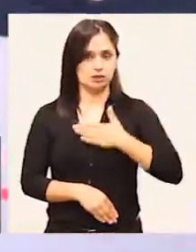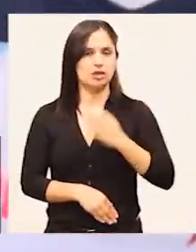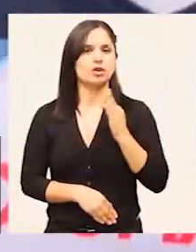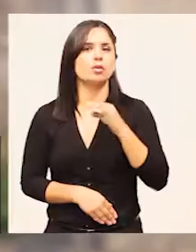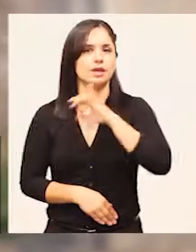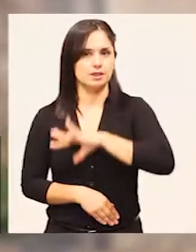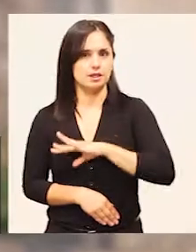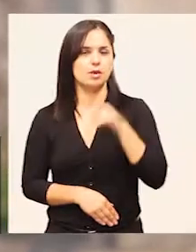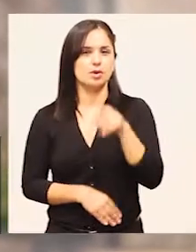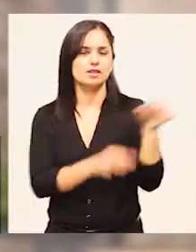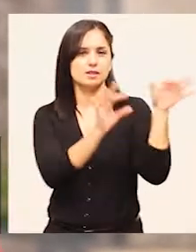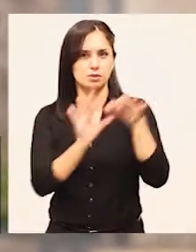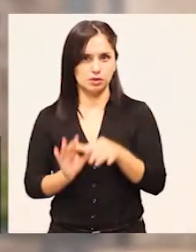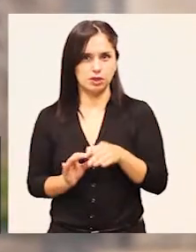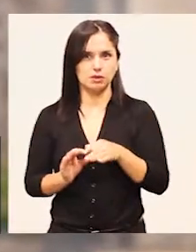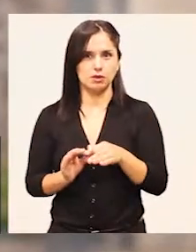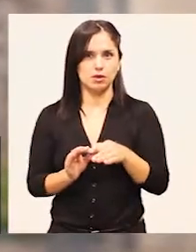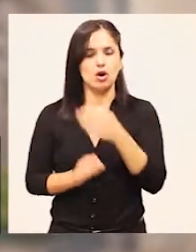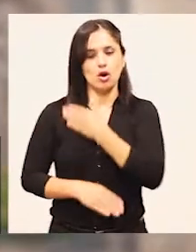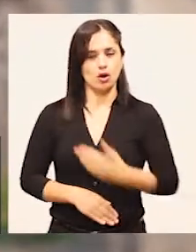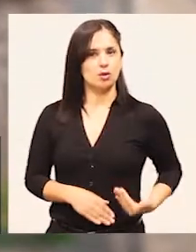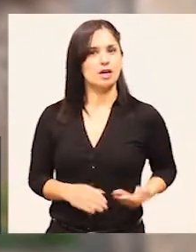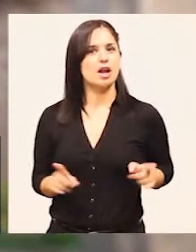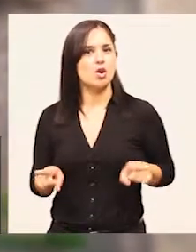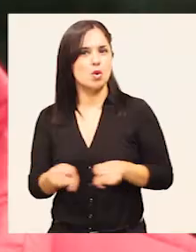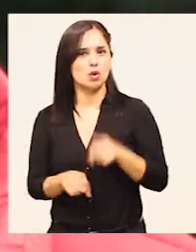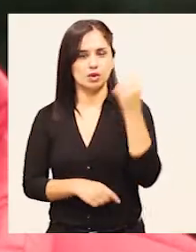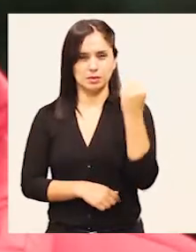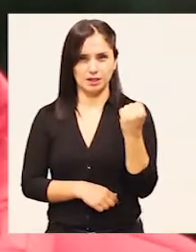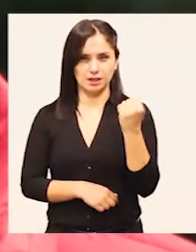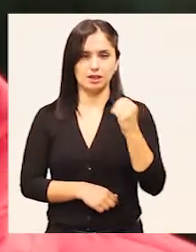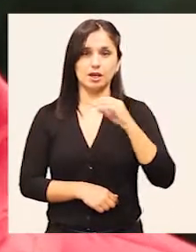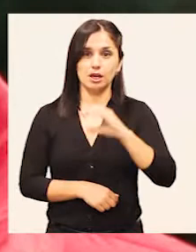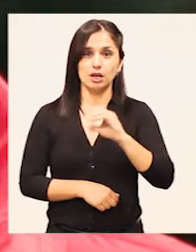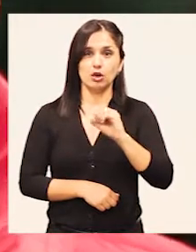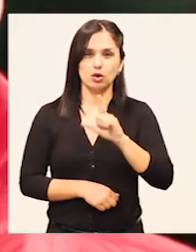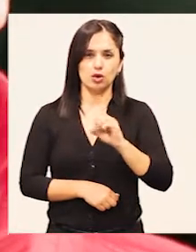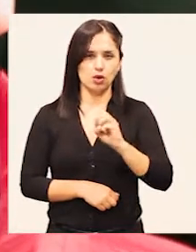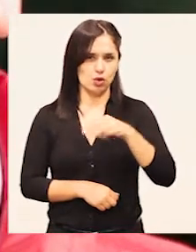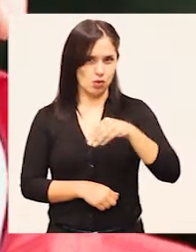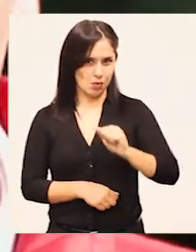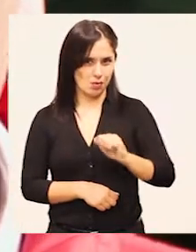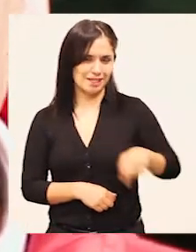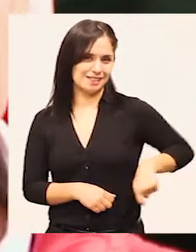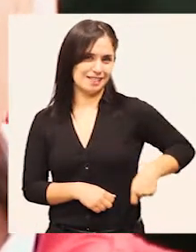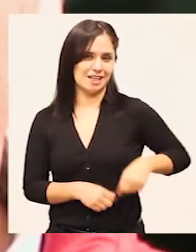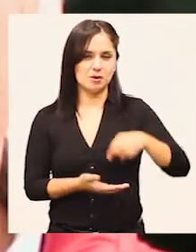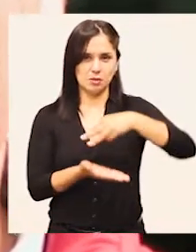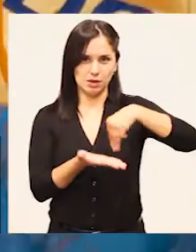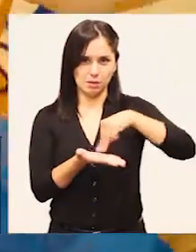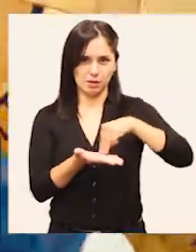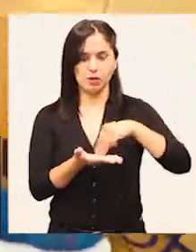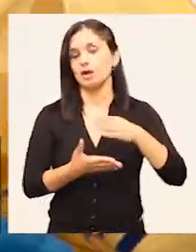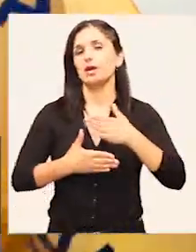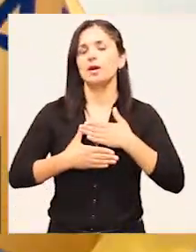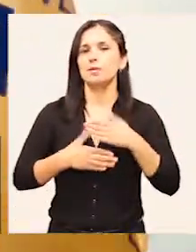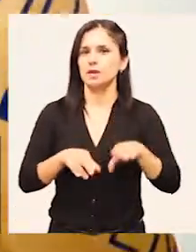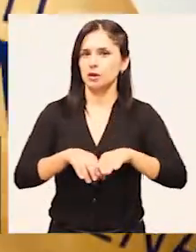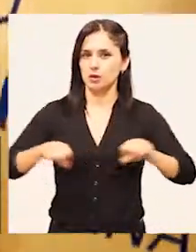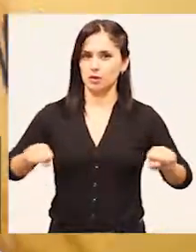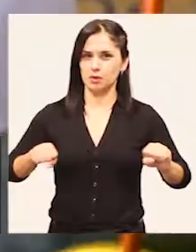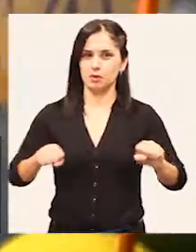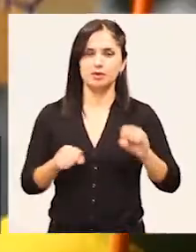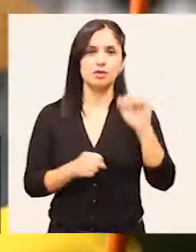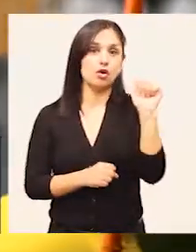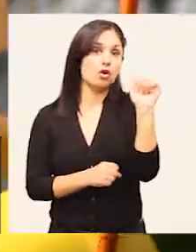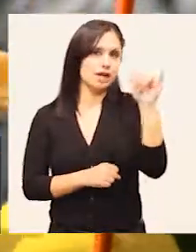Chile. Por eso queremos gobernar con Sebastián Piñera. Juan Antonio Coloma, senador por el Maule. Mi compromiso es con la